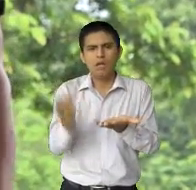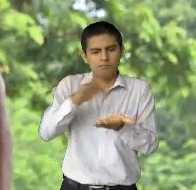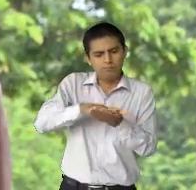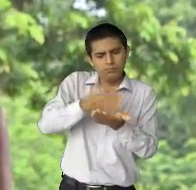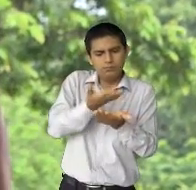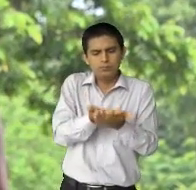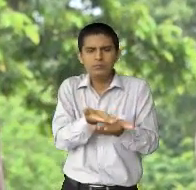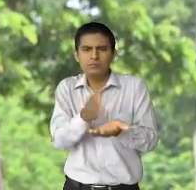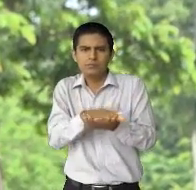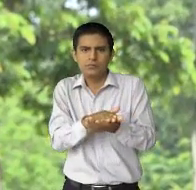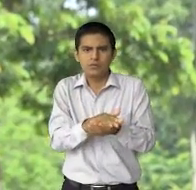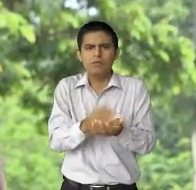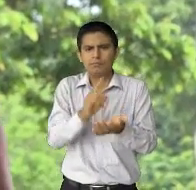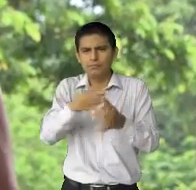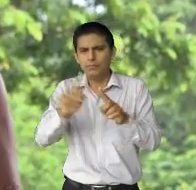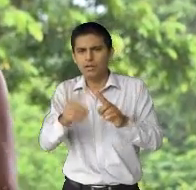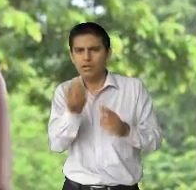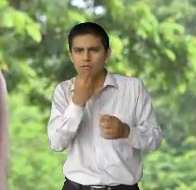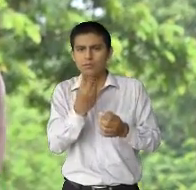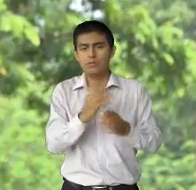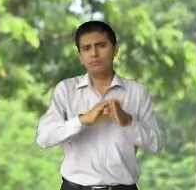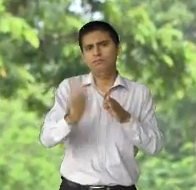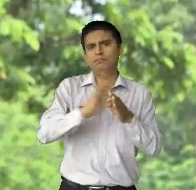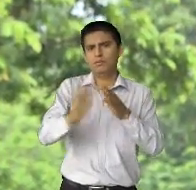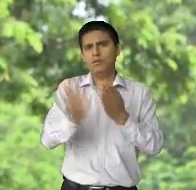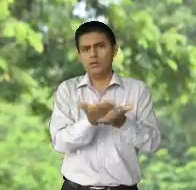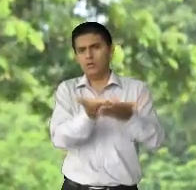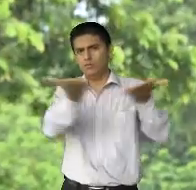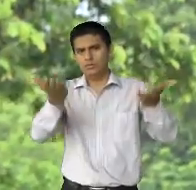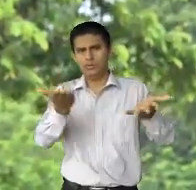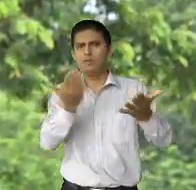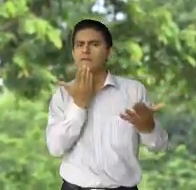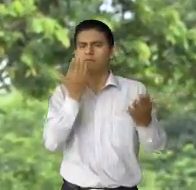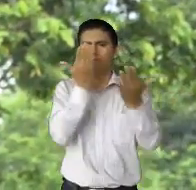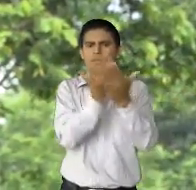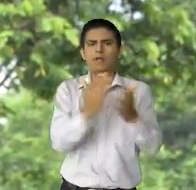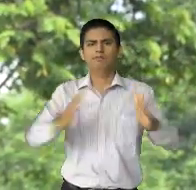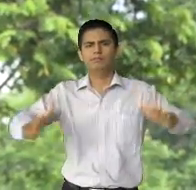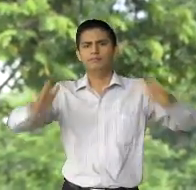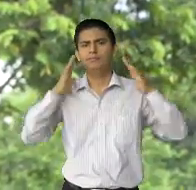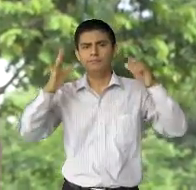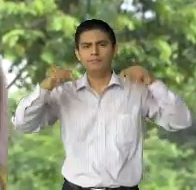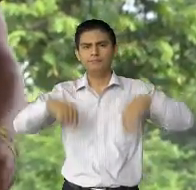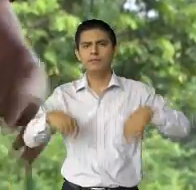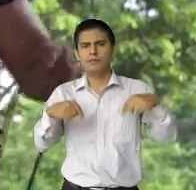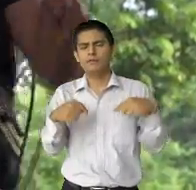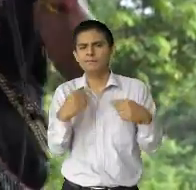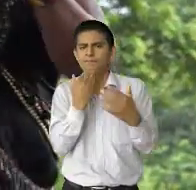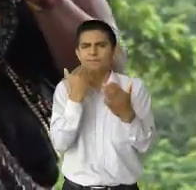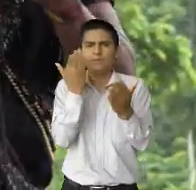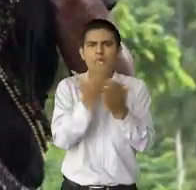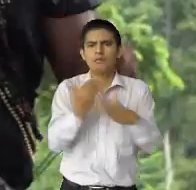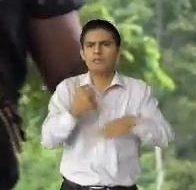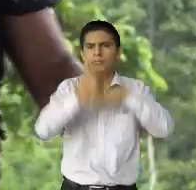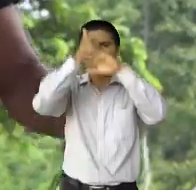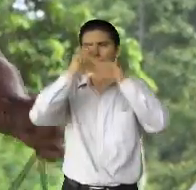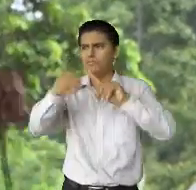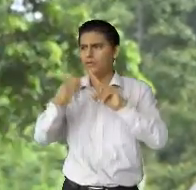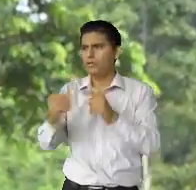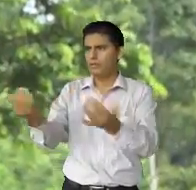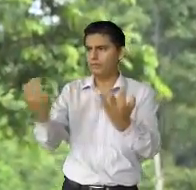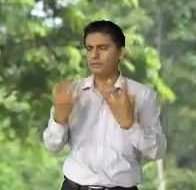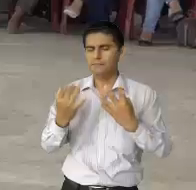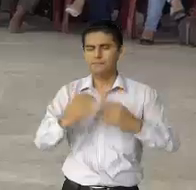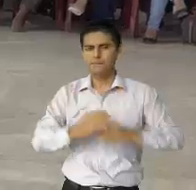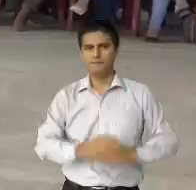maitos, tilapias. Entonces quiero invitarles a ustedes. Gracias por estar aquí nuevamente, a todas las autoridades que